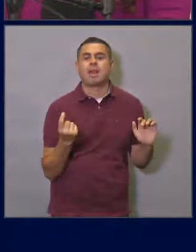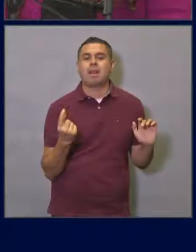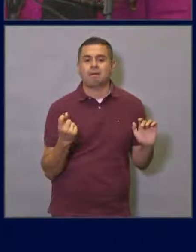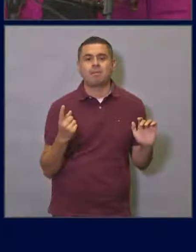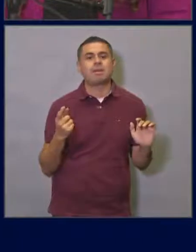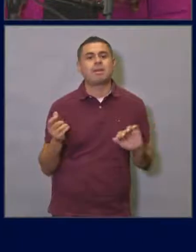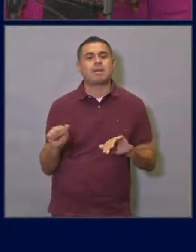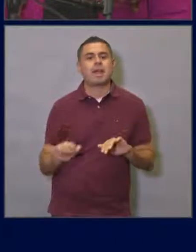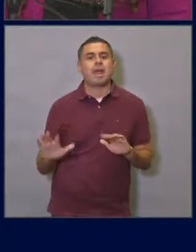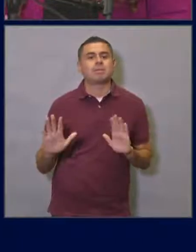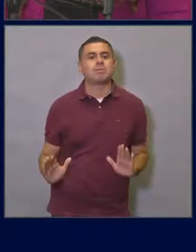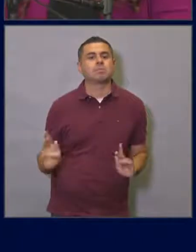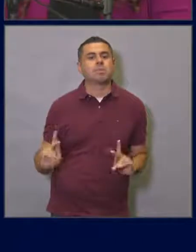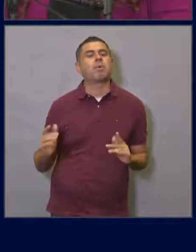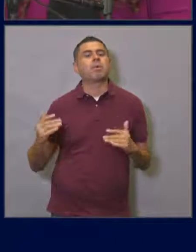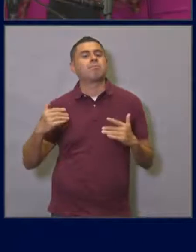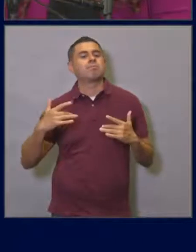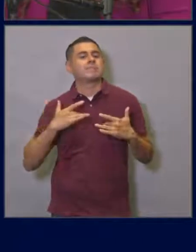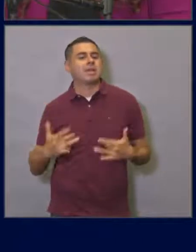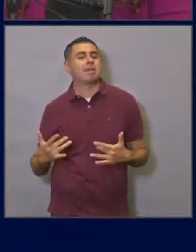Next slide, please.